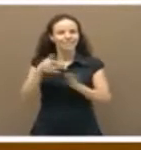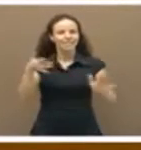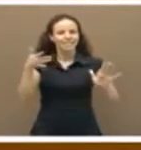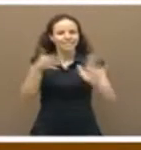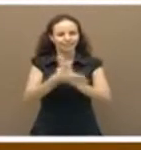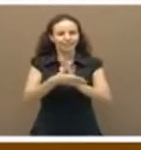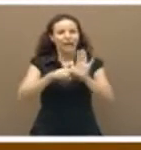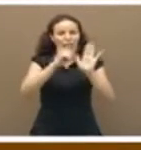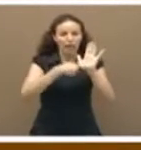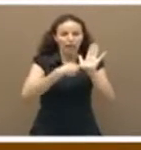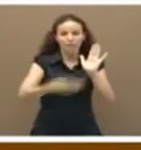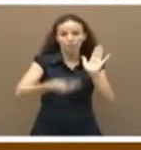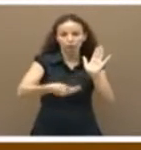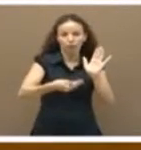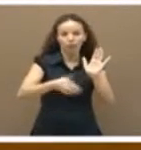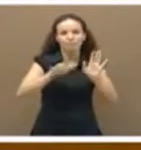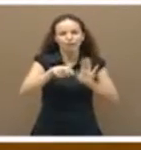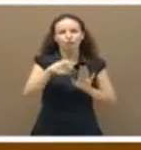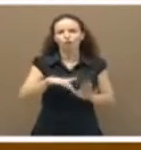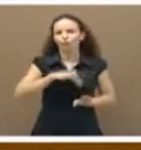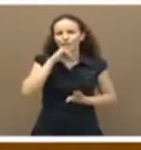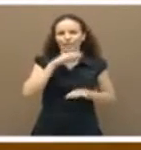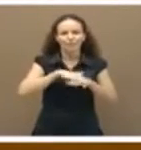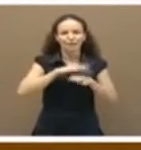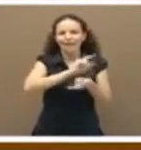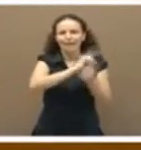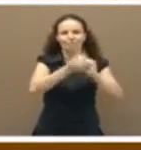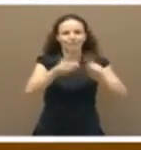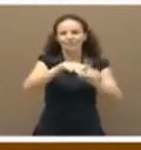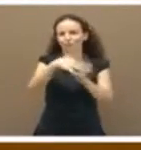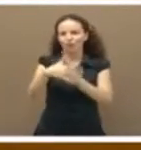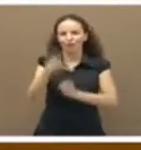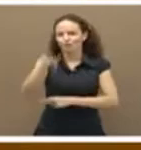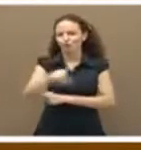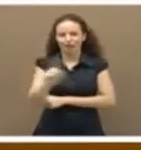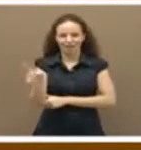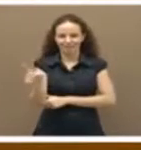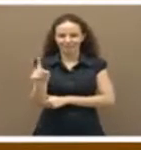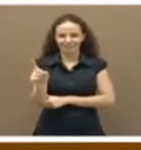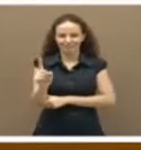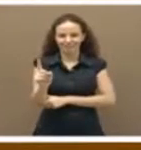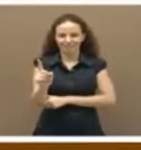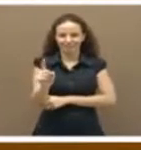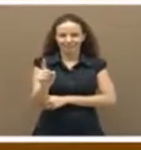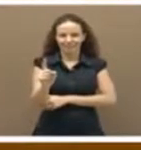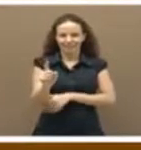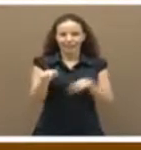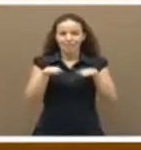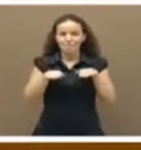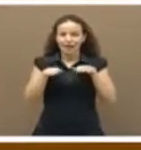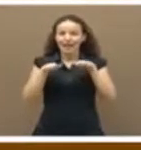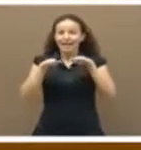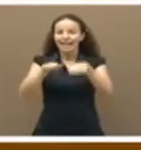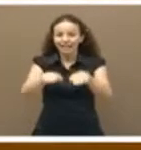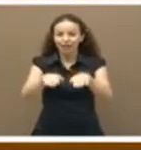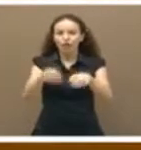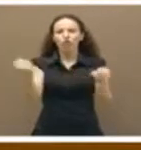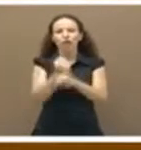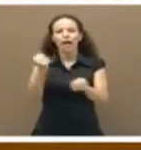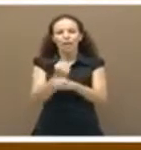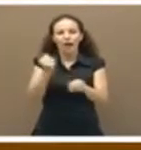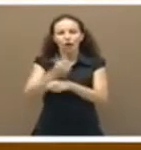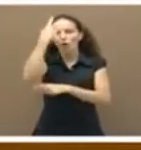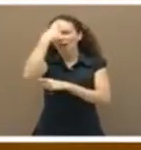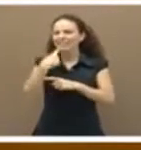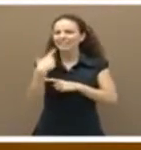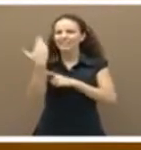no suficiente para cambiar y mejorar las cosas. Si en paralelo no se trabaja sobre nuestras actitudes, los grandes